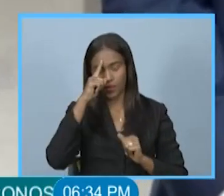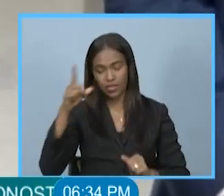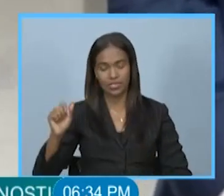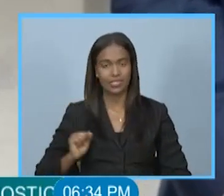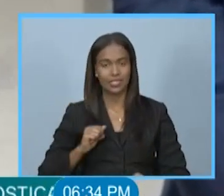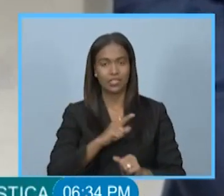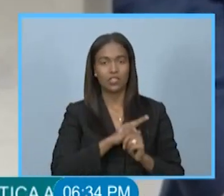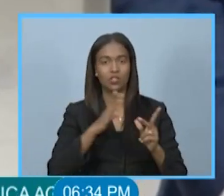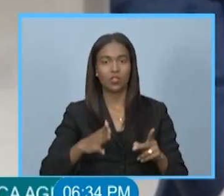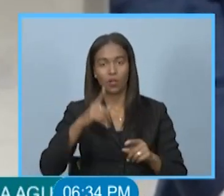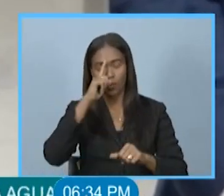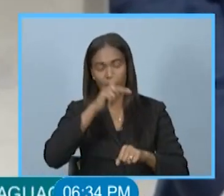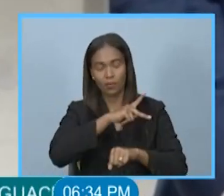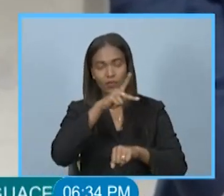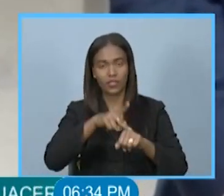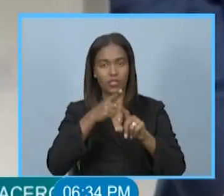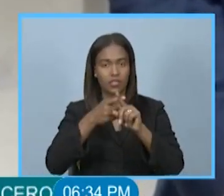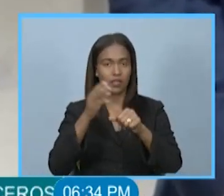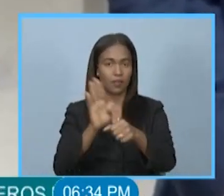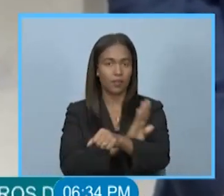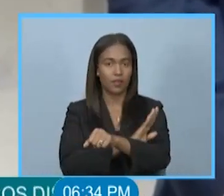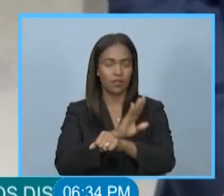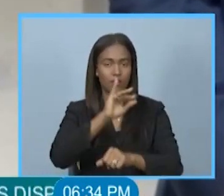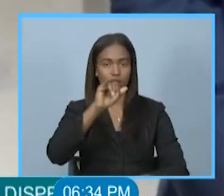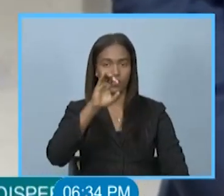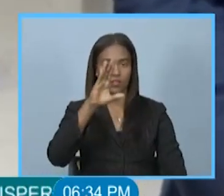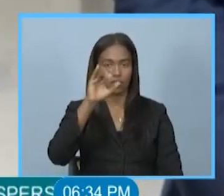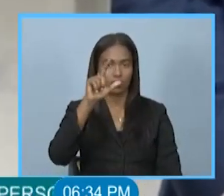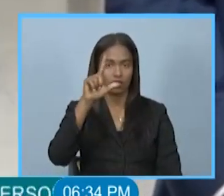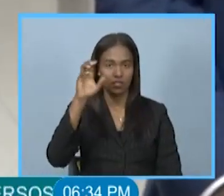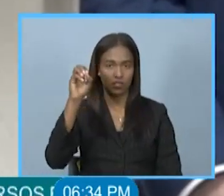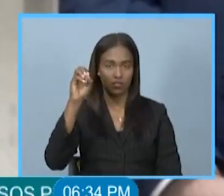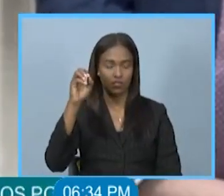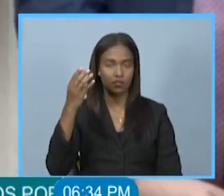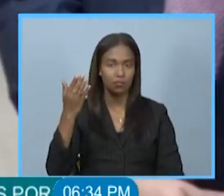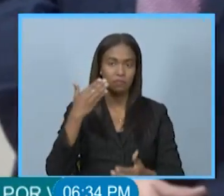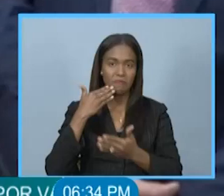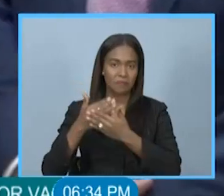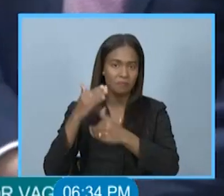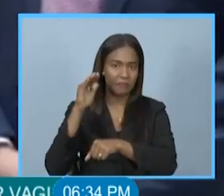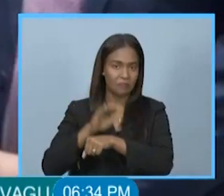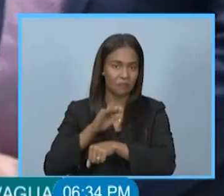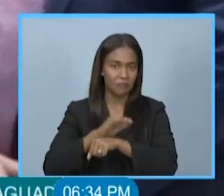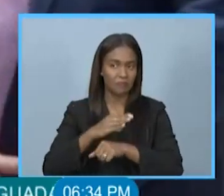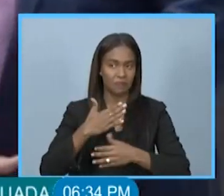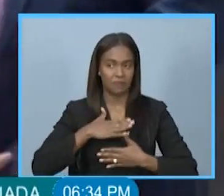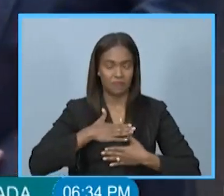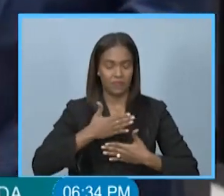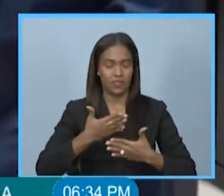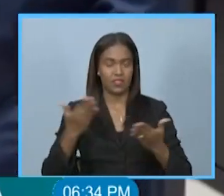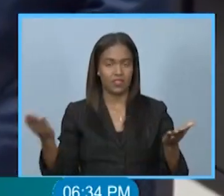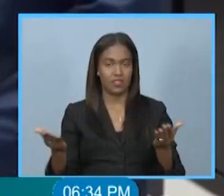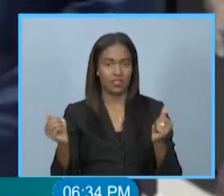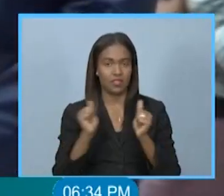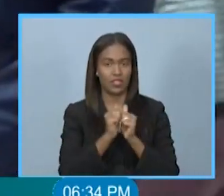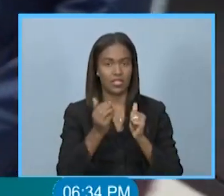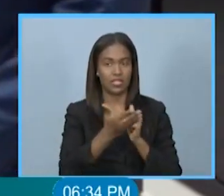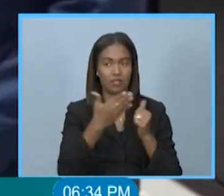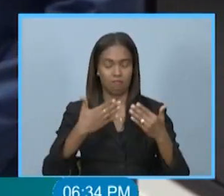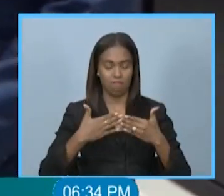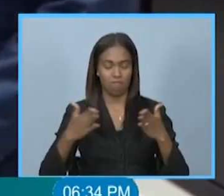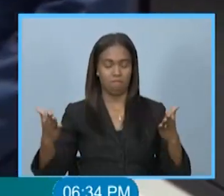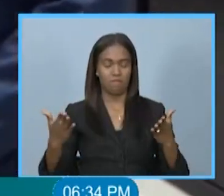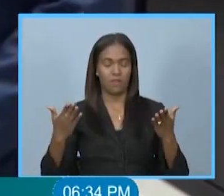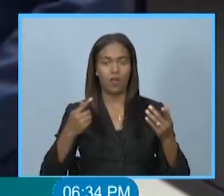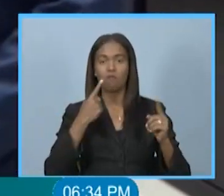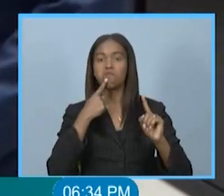senador por la provincia Barahona José del Castillo saviñón Buenas tardes senador Buenas tardes un placer compartir con ustedes y presto a